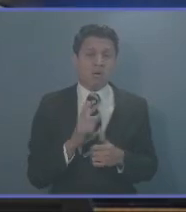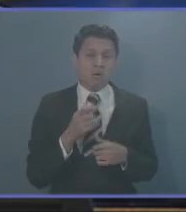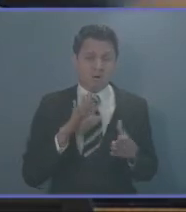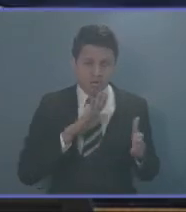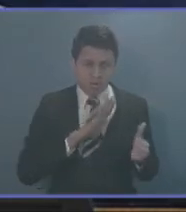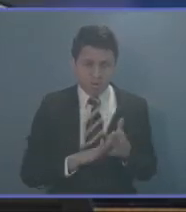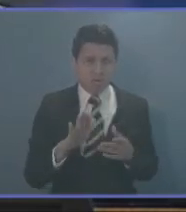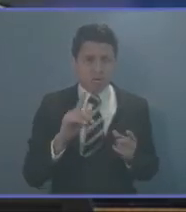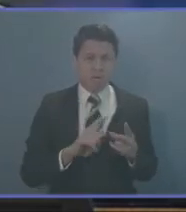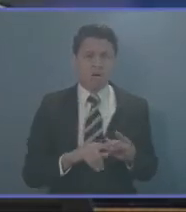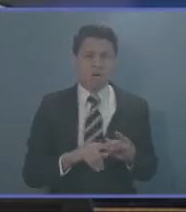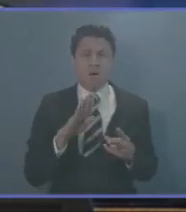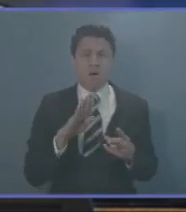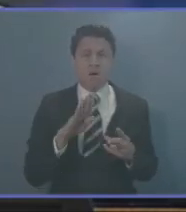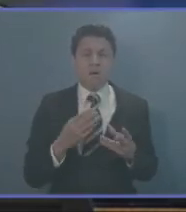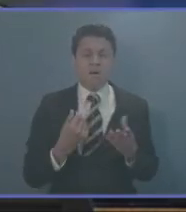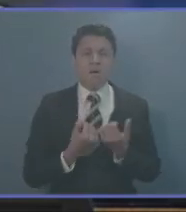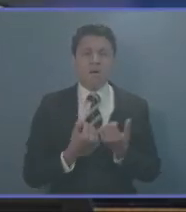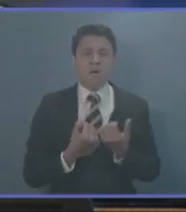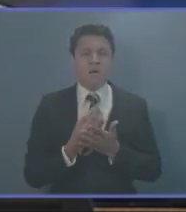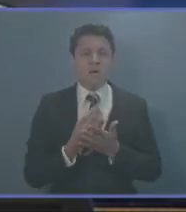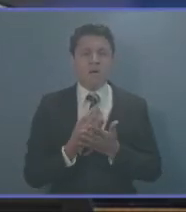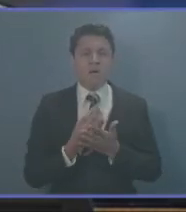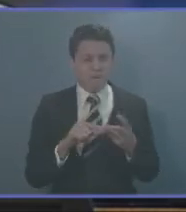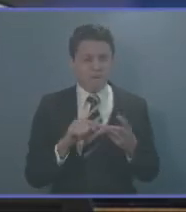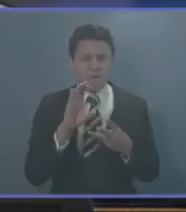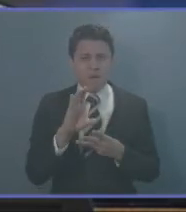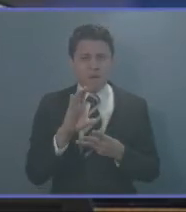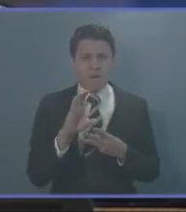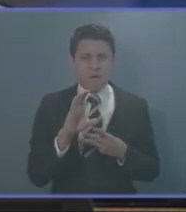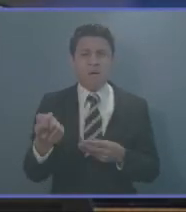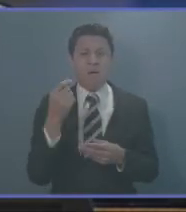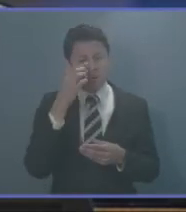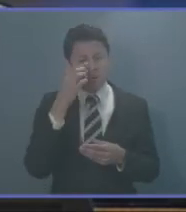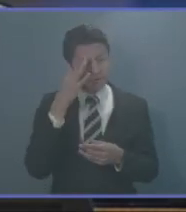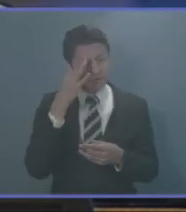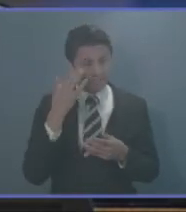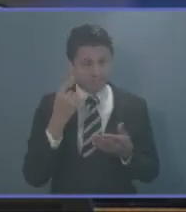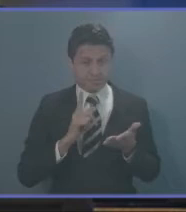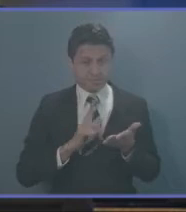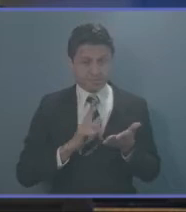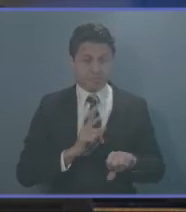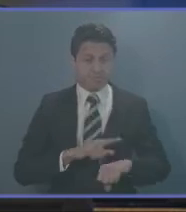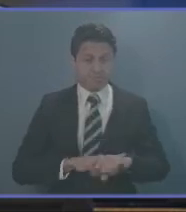pago; B, la compensación; C, la prescripción extintiva.